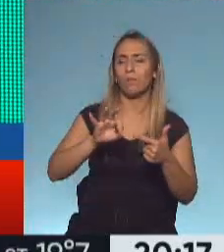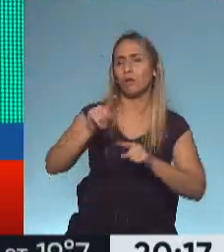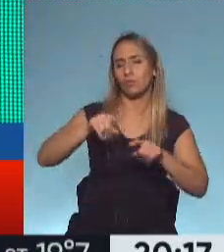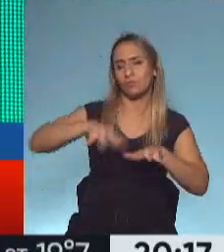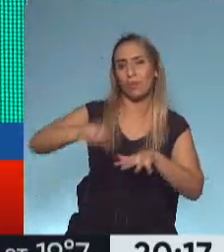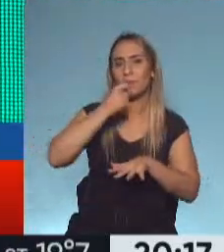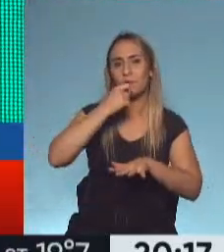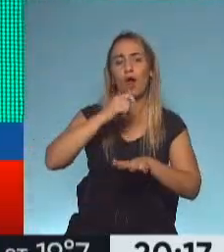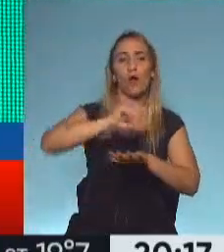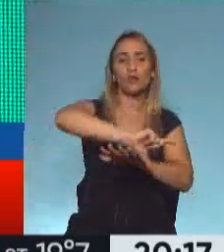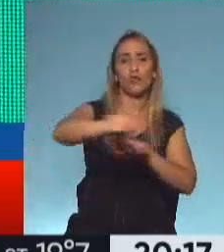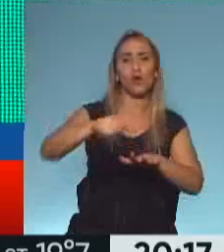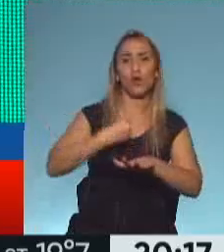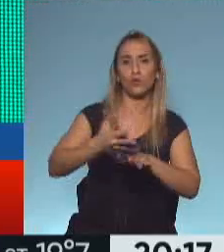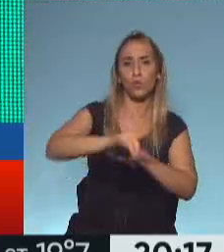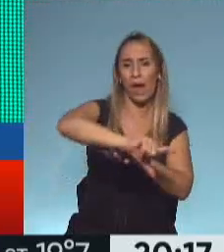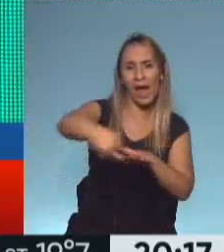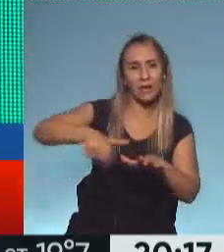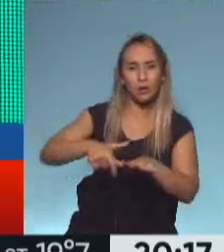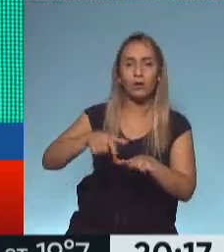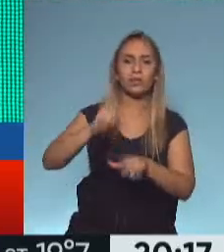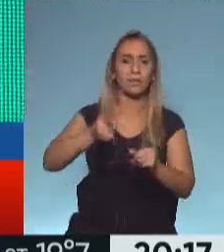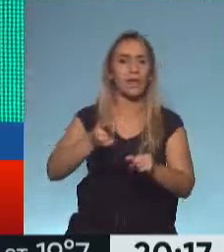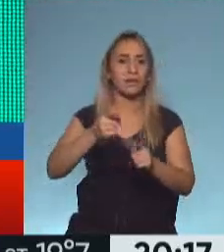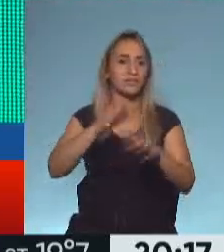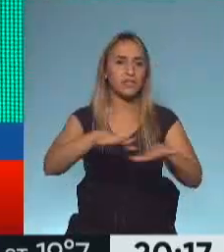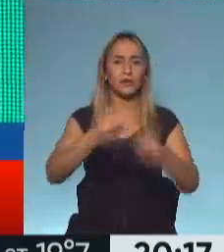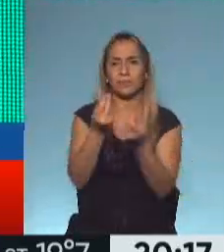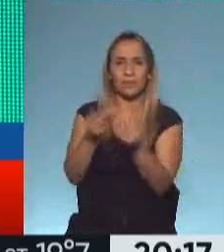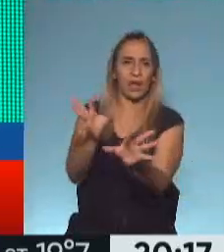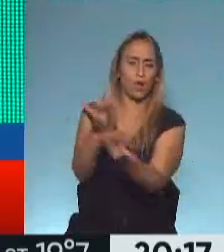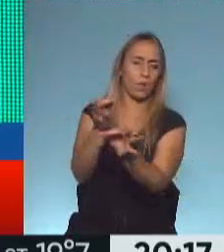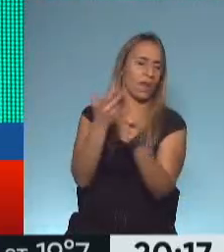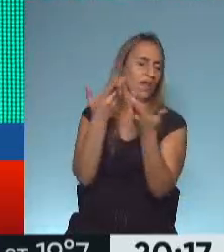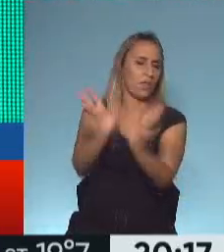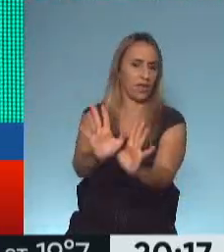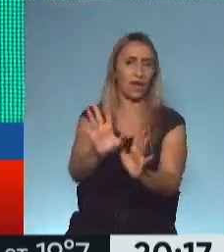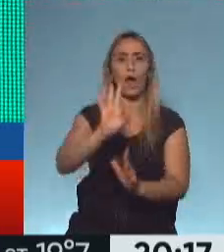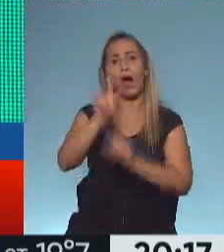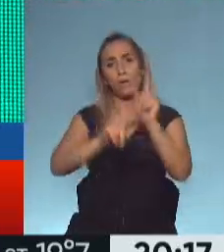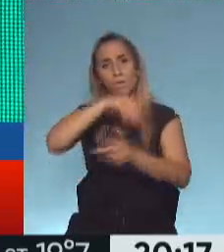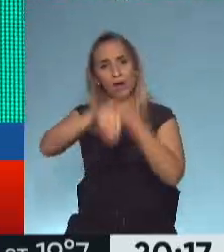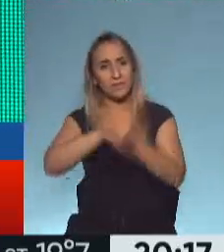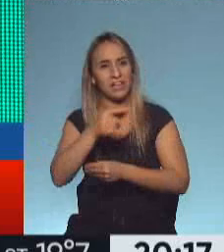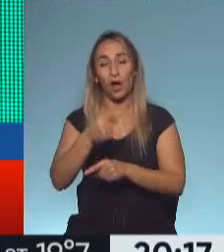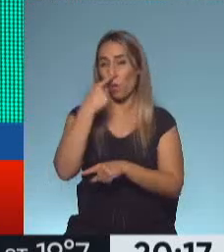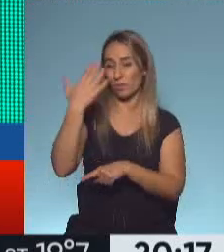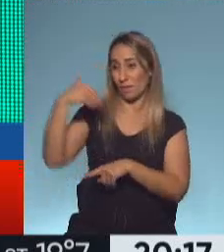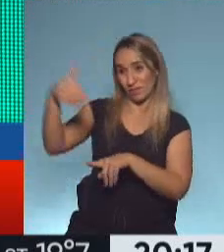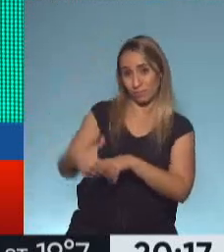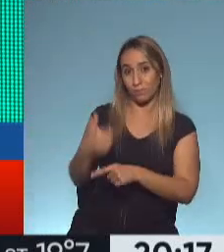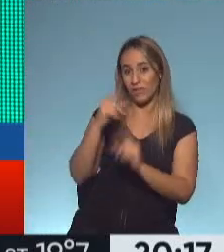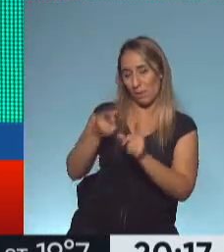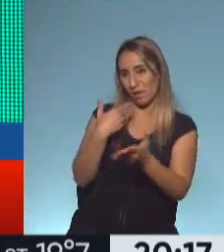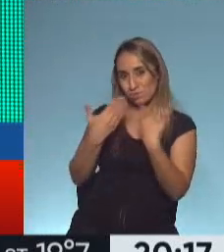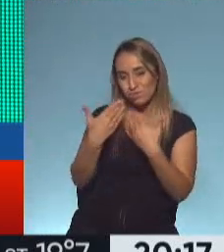conurbano bonaerense, deserción escolar, familias que, como hablábamos la última vez que vino, se